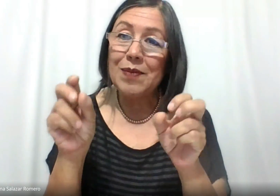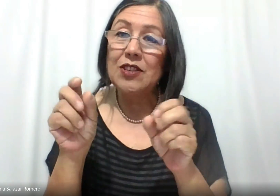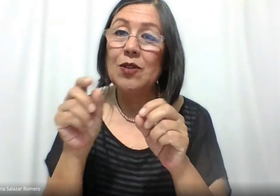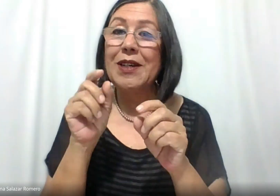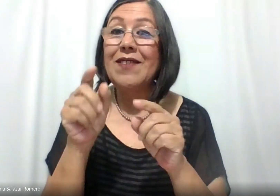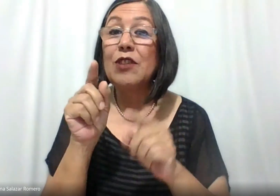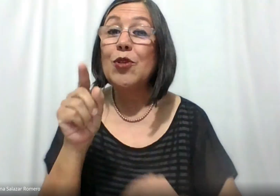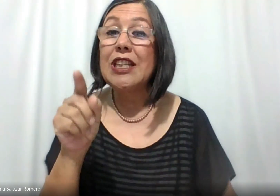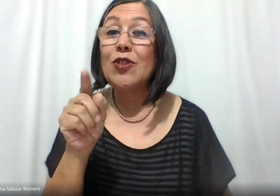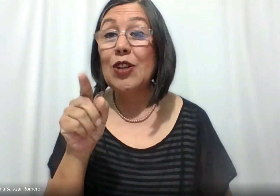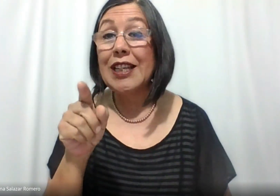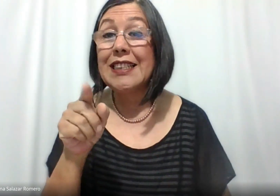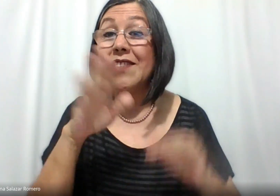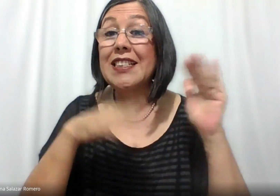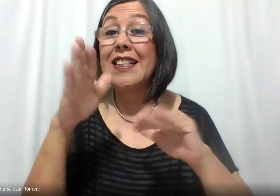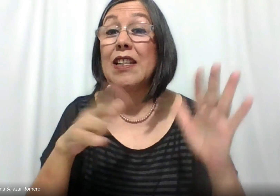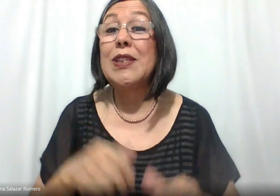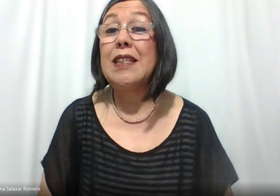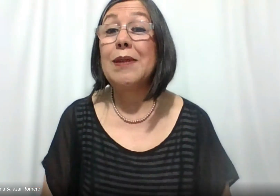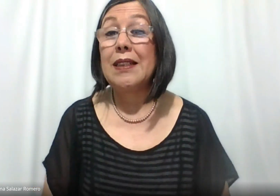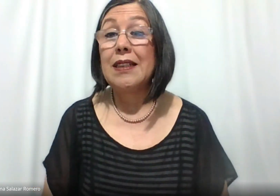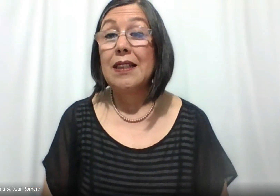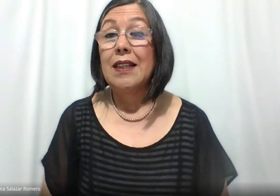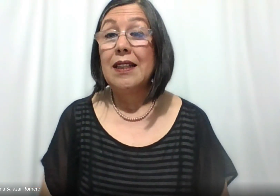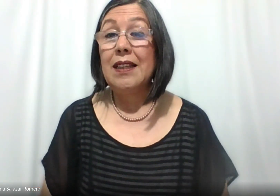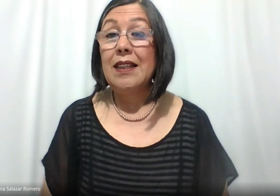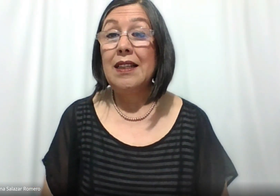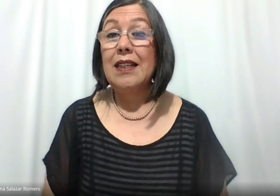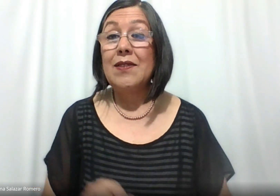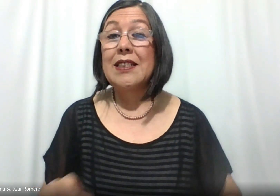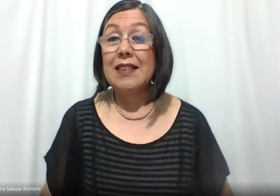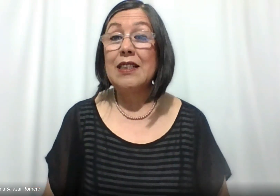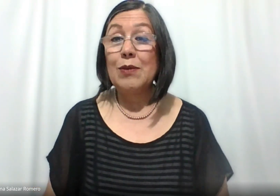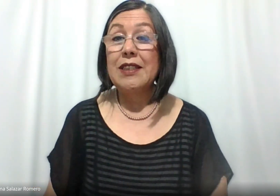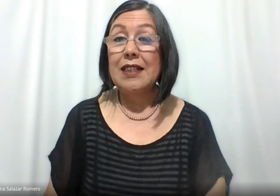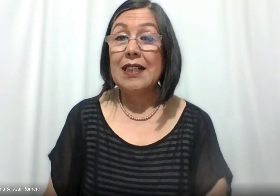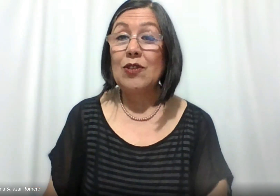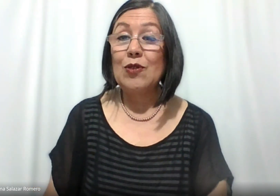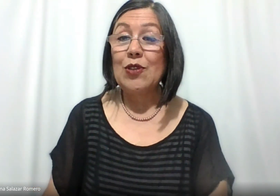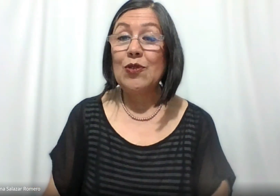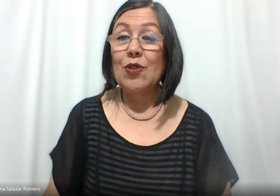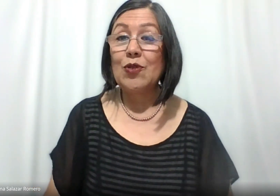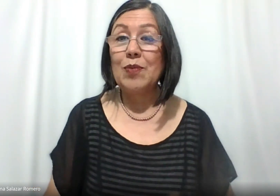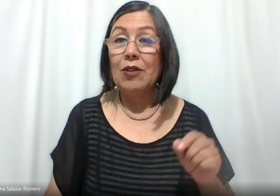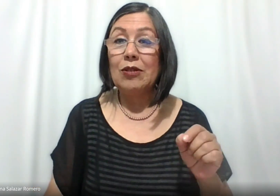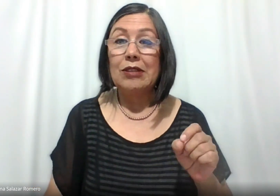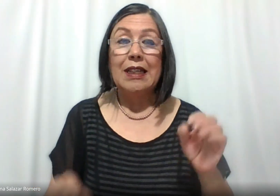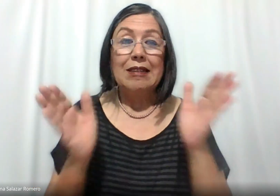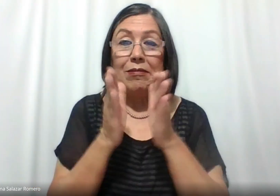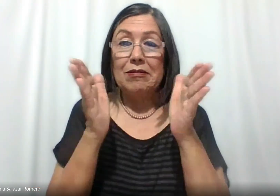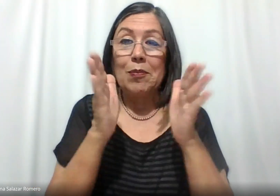un espacio para hablar un poquito de lo que es la diversidad auditiva y la diversidad lingüística en el caso de los niños sordos,